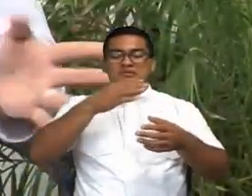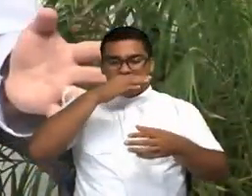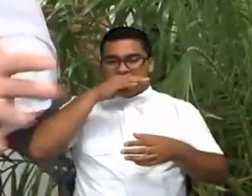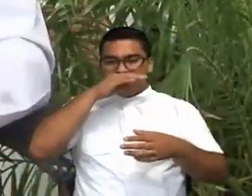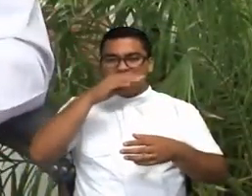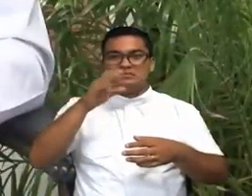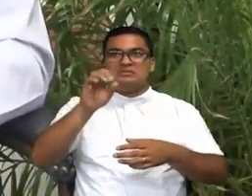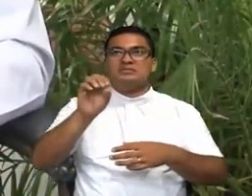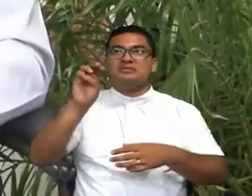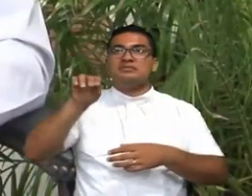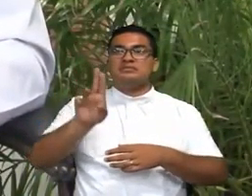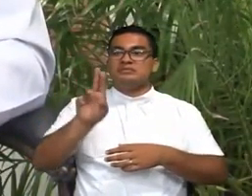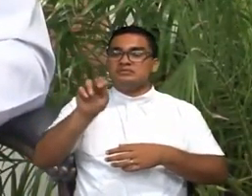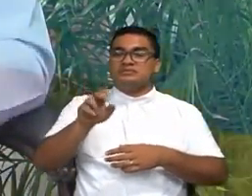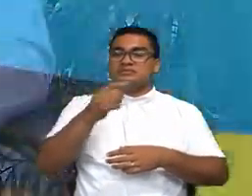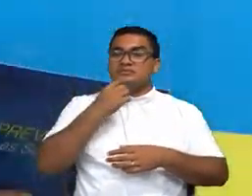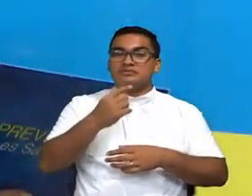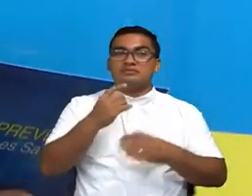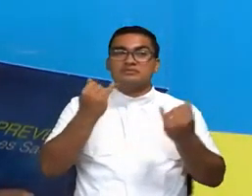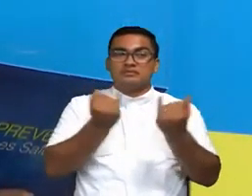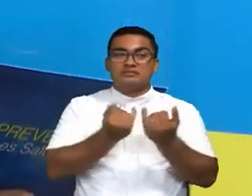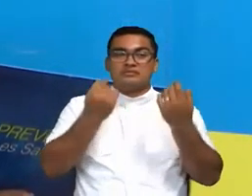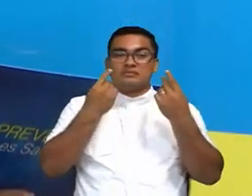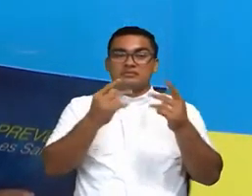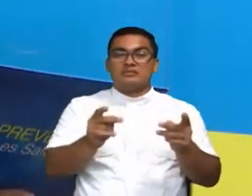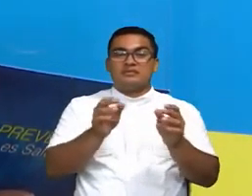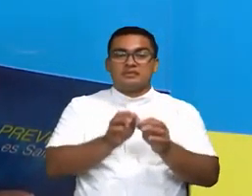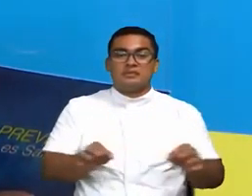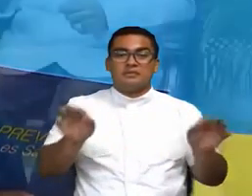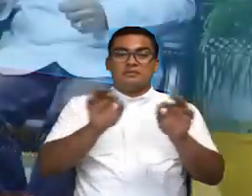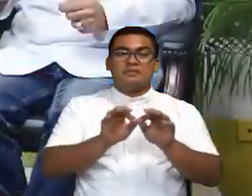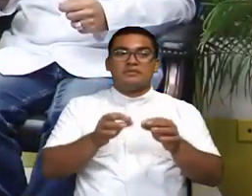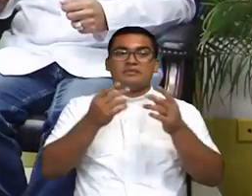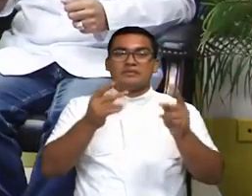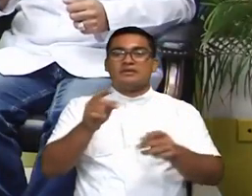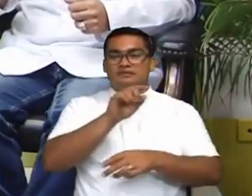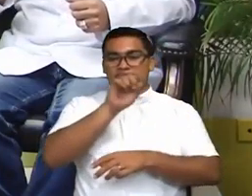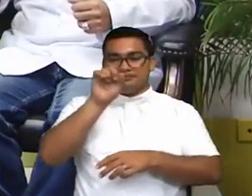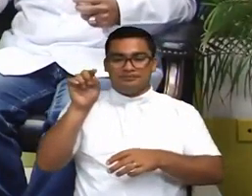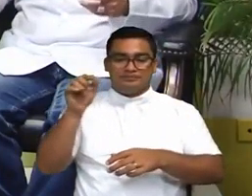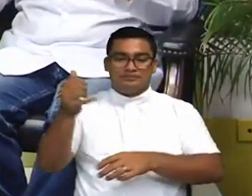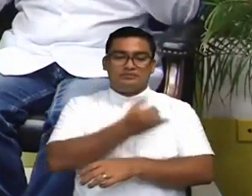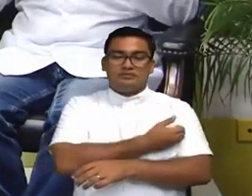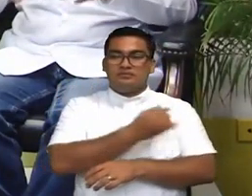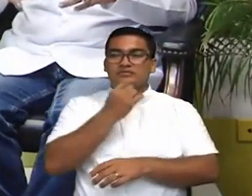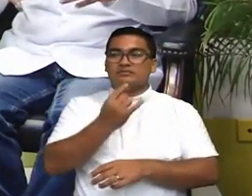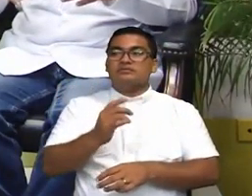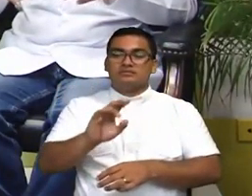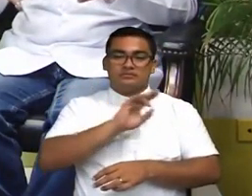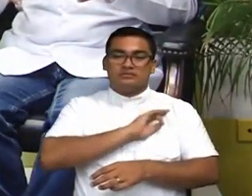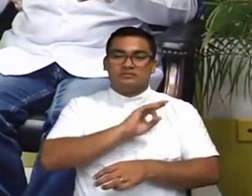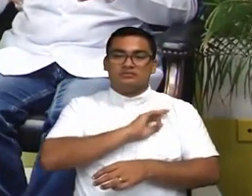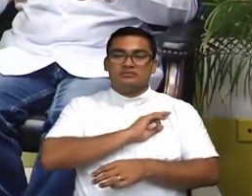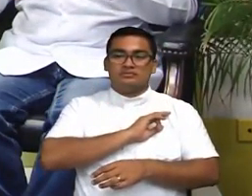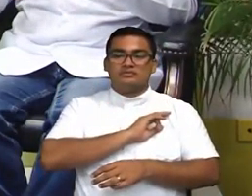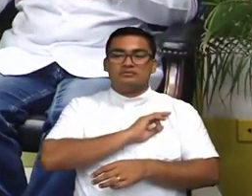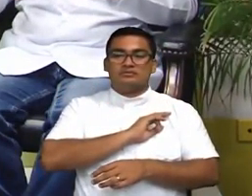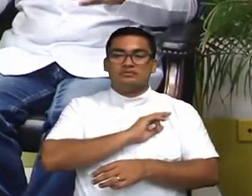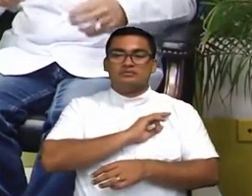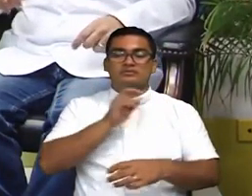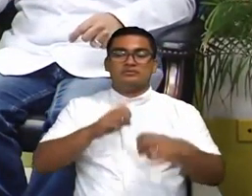porque es una gripe, ¿ya? Pero siempre en estos hospitales, siempre cuando hay este tipo